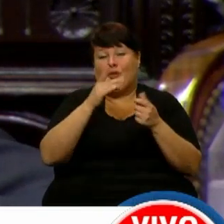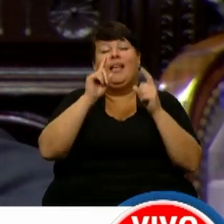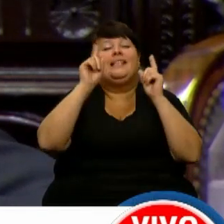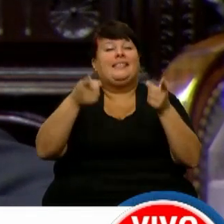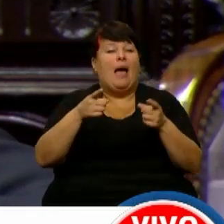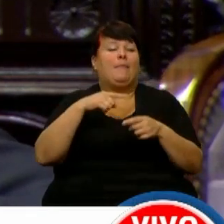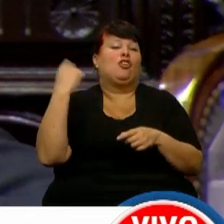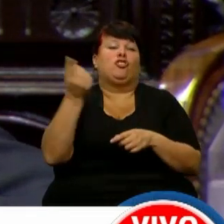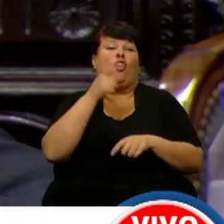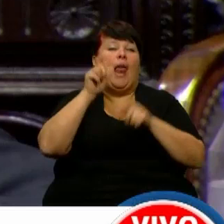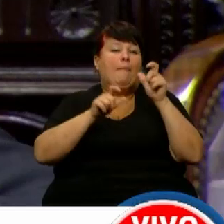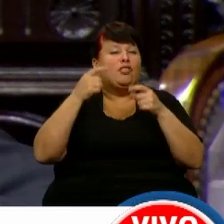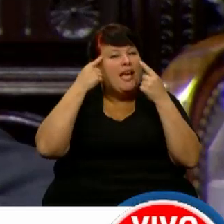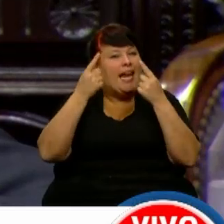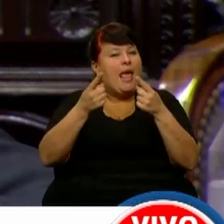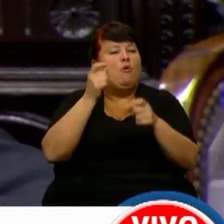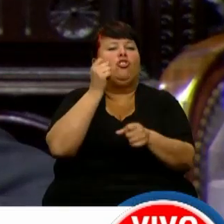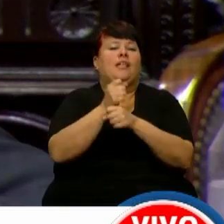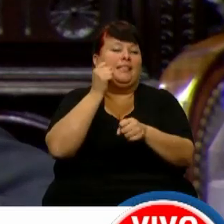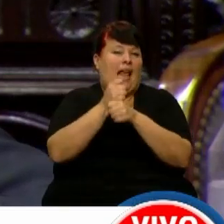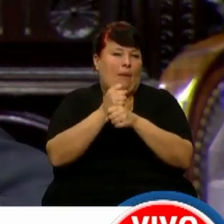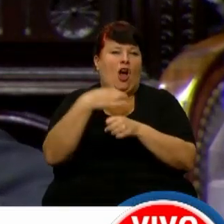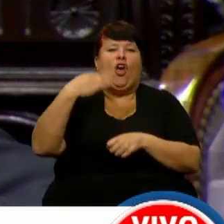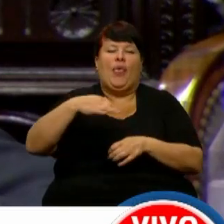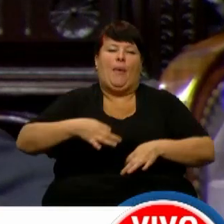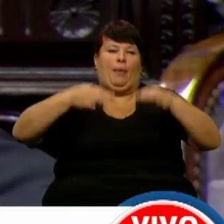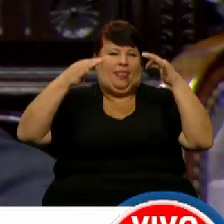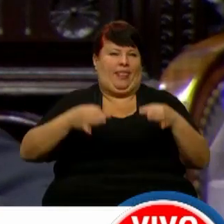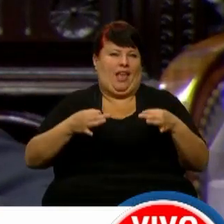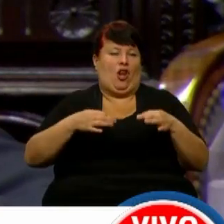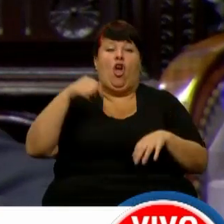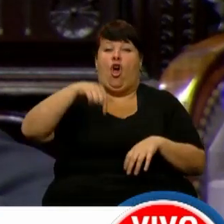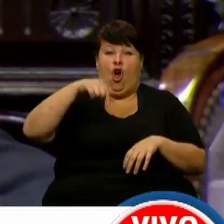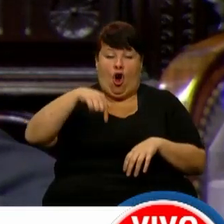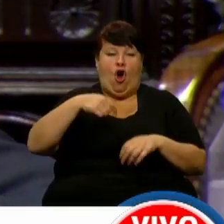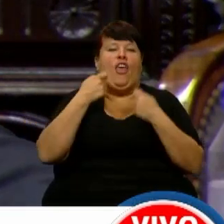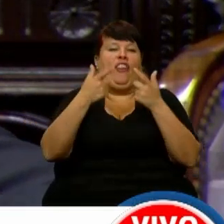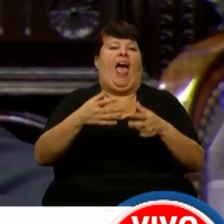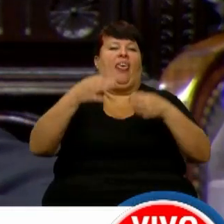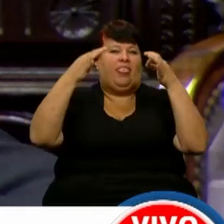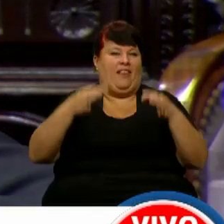también todos aquellos que creemos que el trabajo debe ser digno y hoy estamos